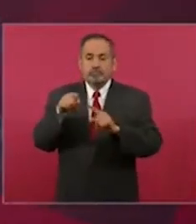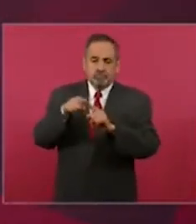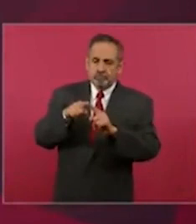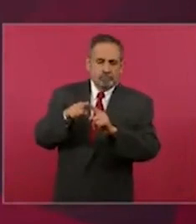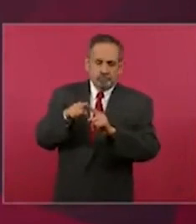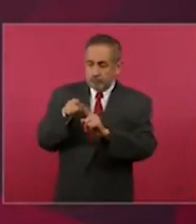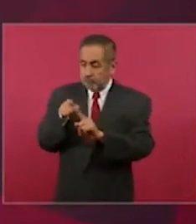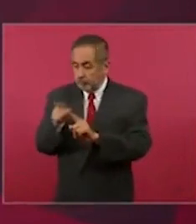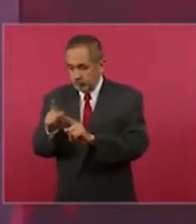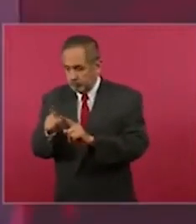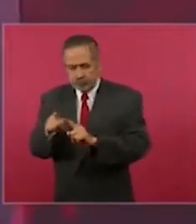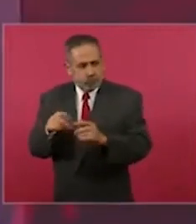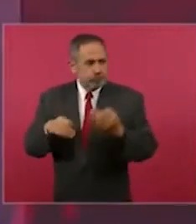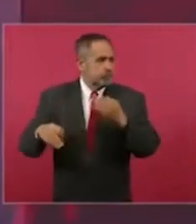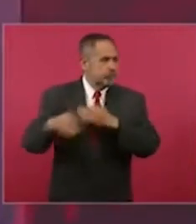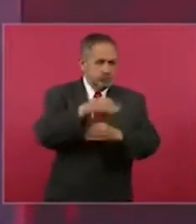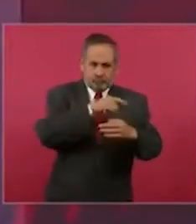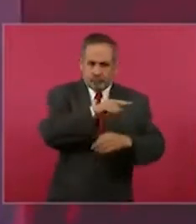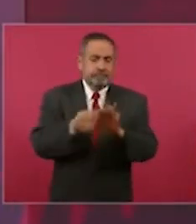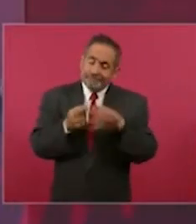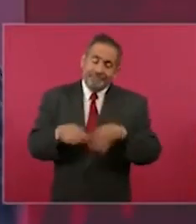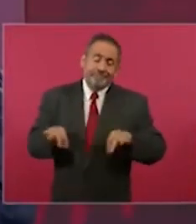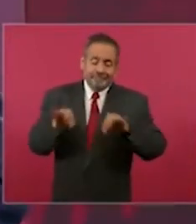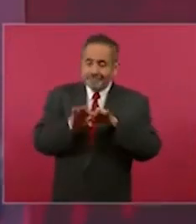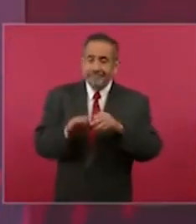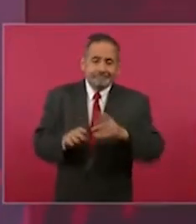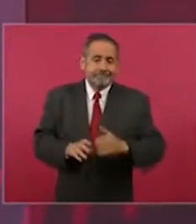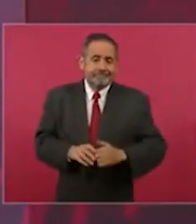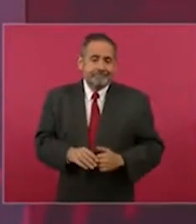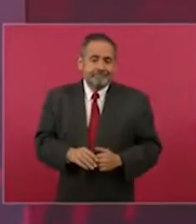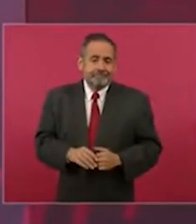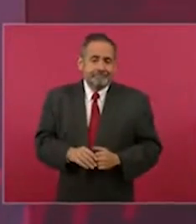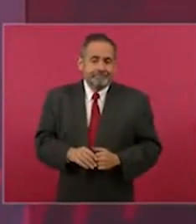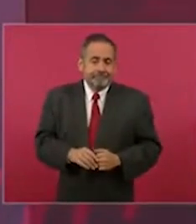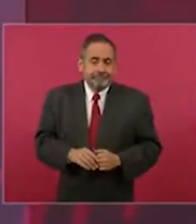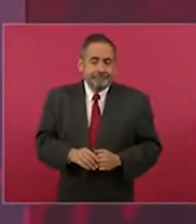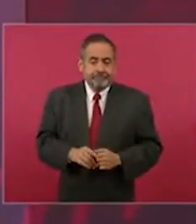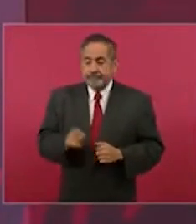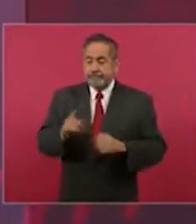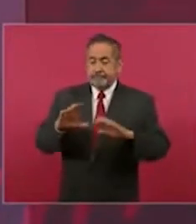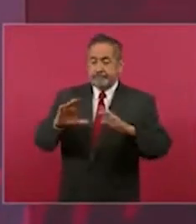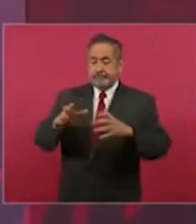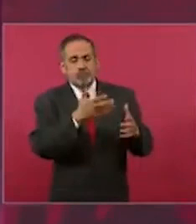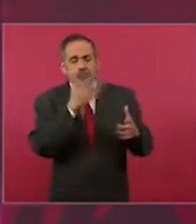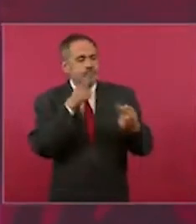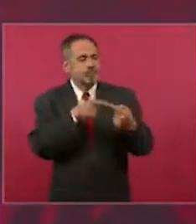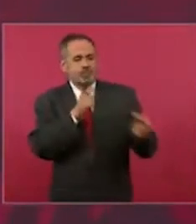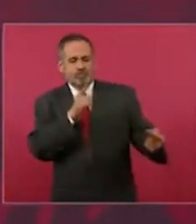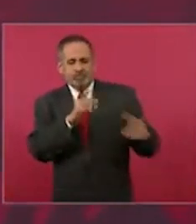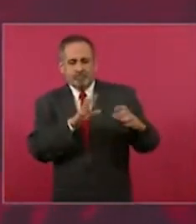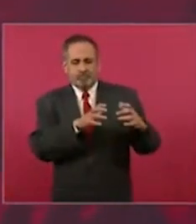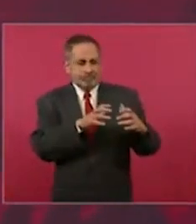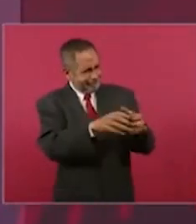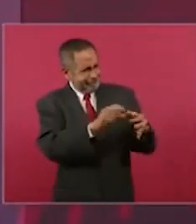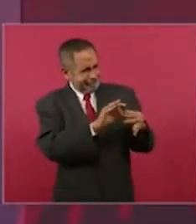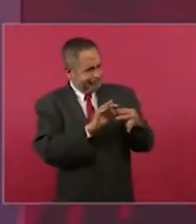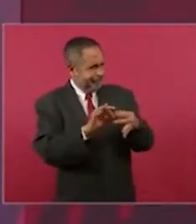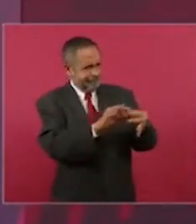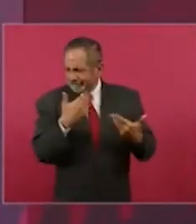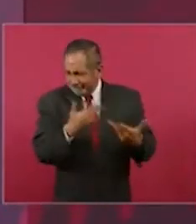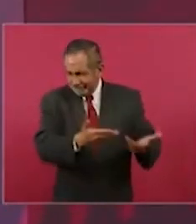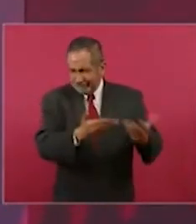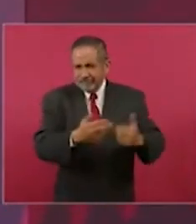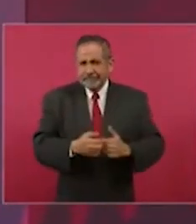en todos, que es importante la unidad, que el bloque conservador se una,